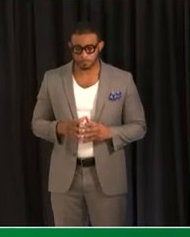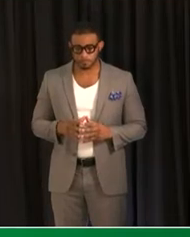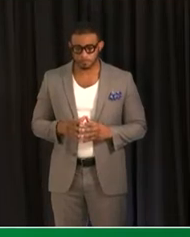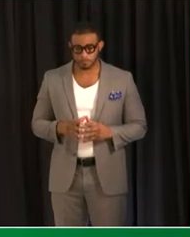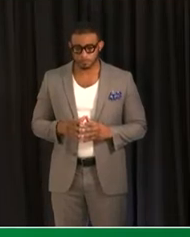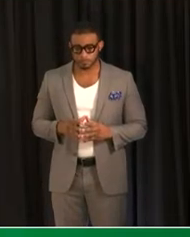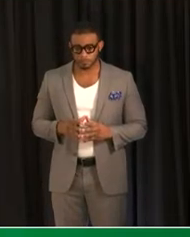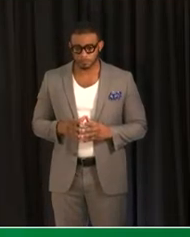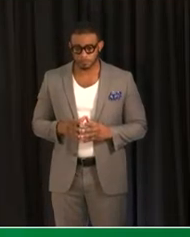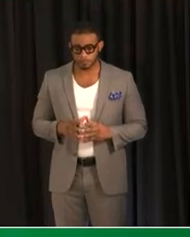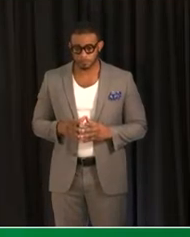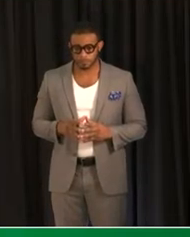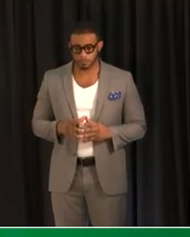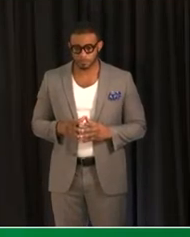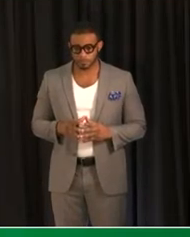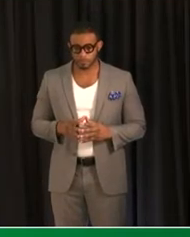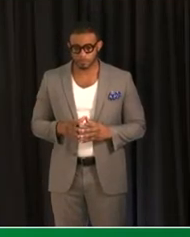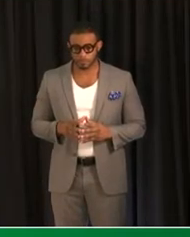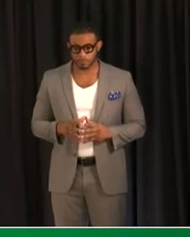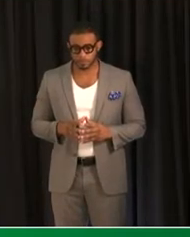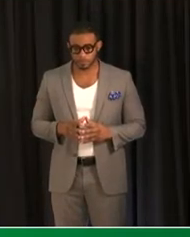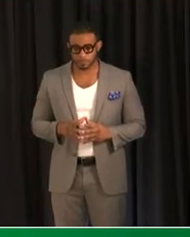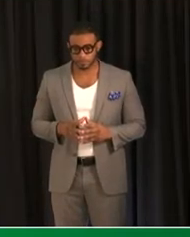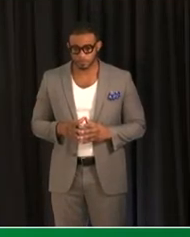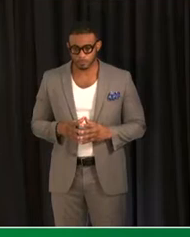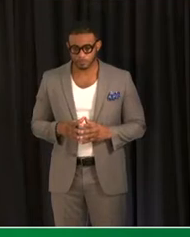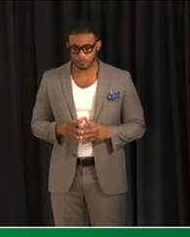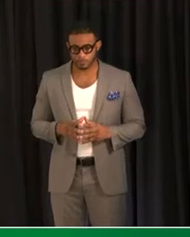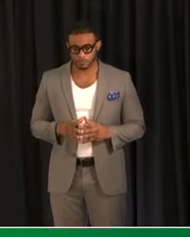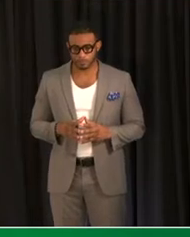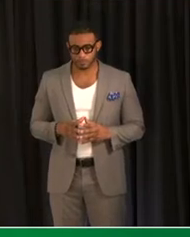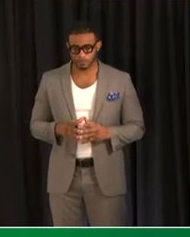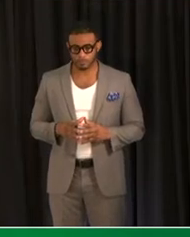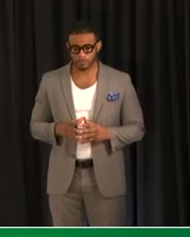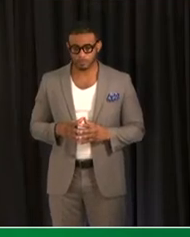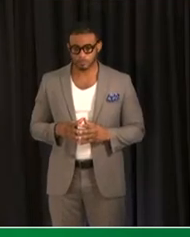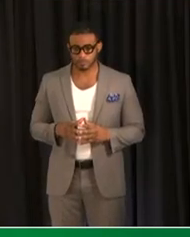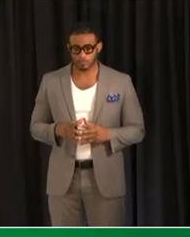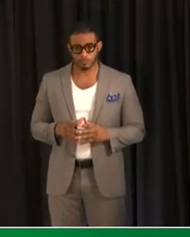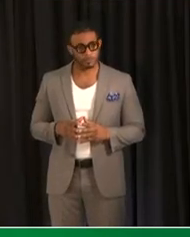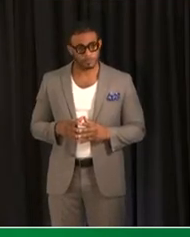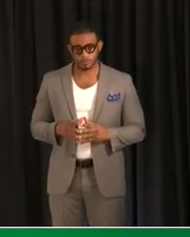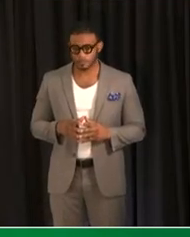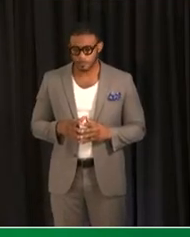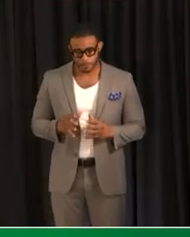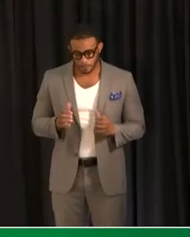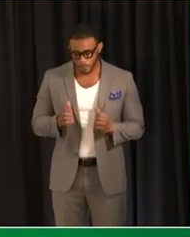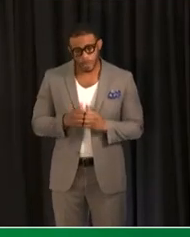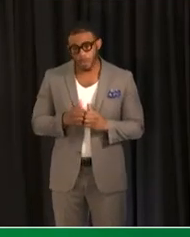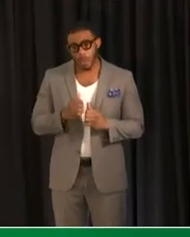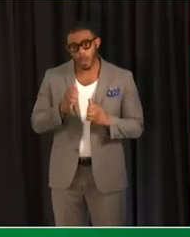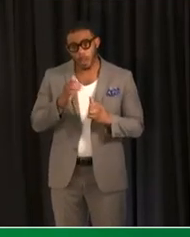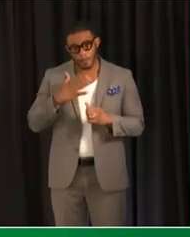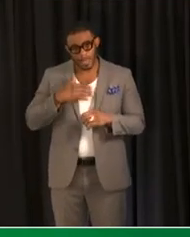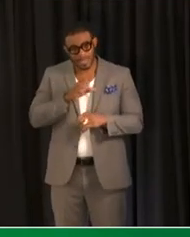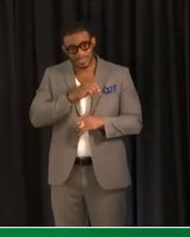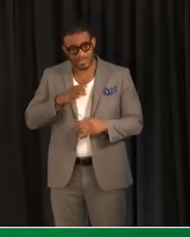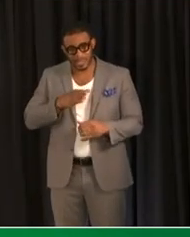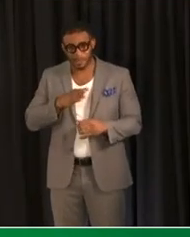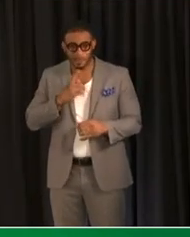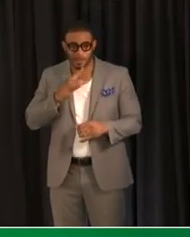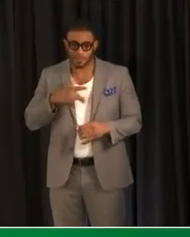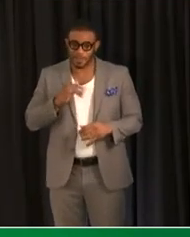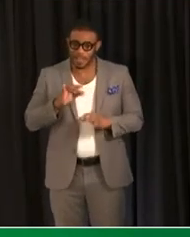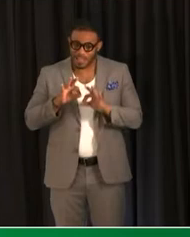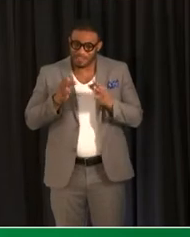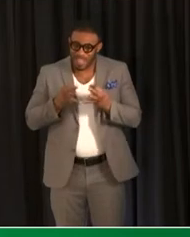familia. Entonces tuvimos 3 casos de COVID dentro del supermercado. With the employees, we are